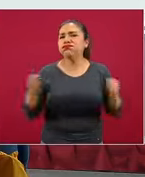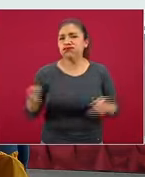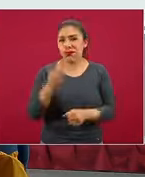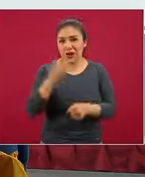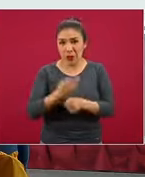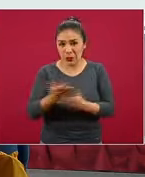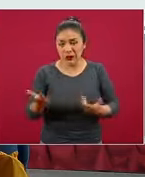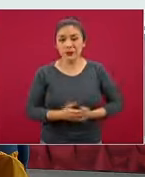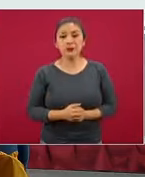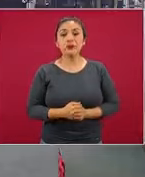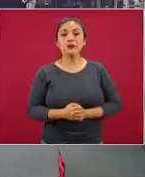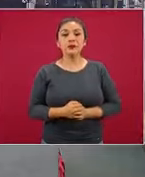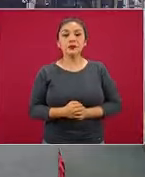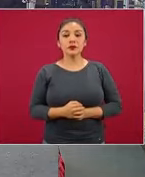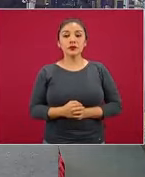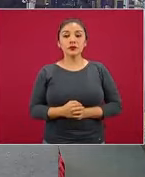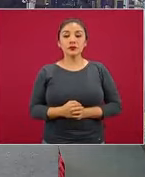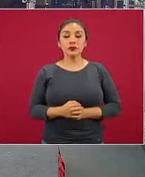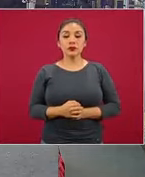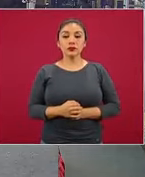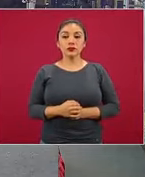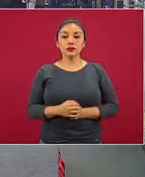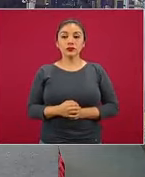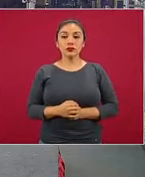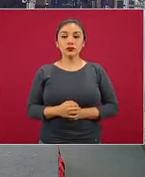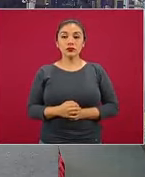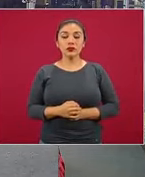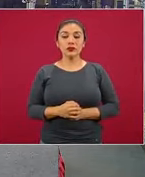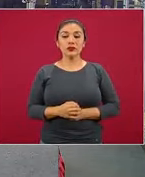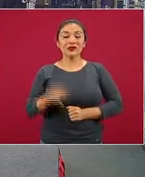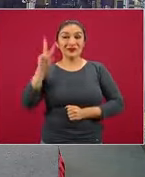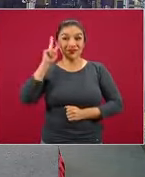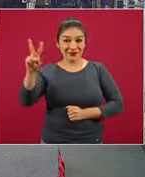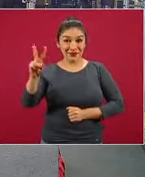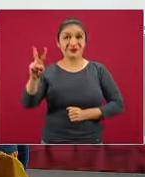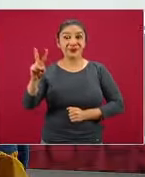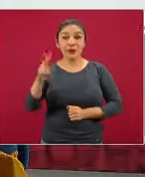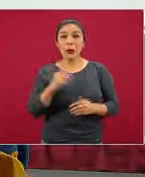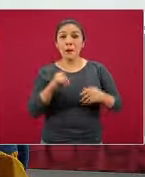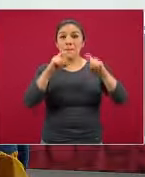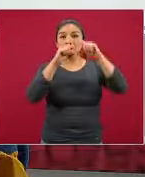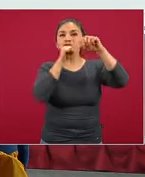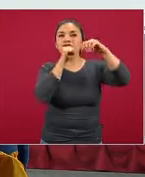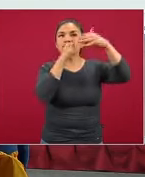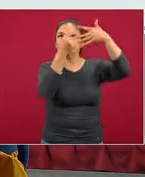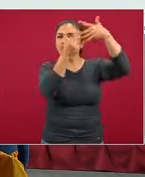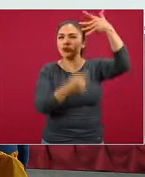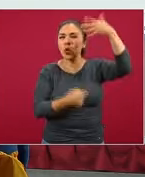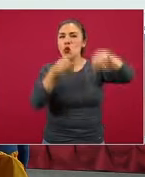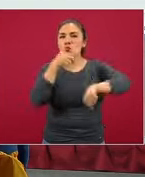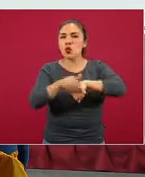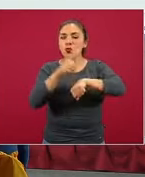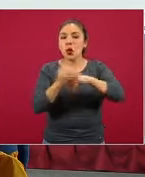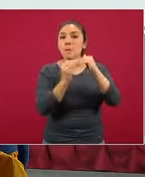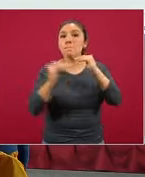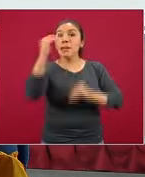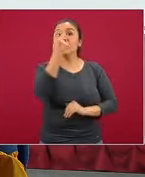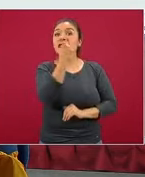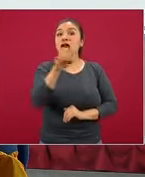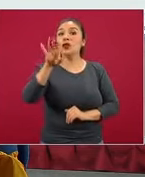sur, ¿no? Veamos la siguiente diapositiva. Ahora vemos que la escala sube a 140 casos